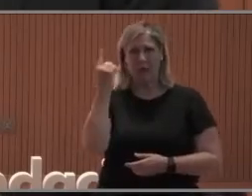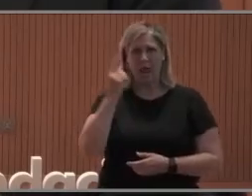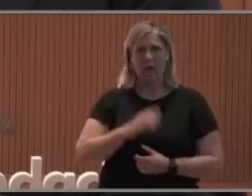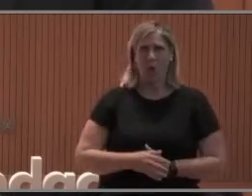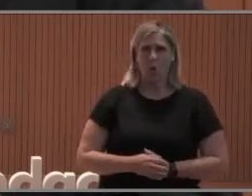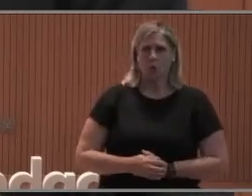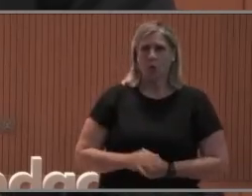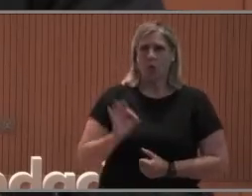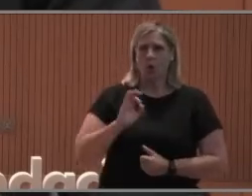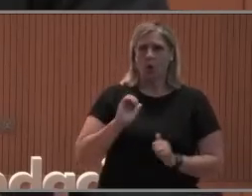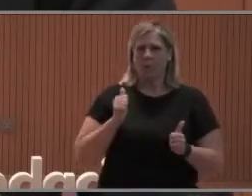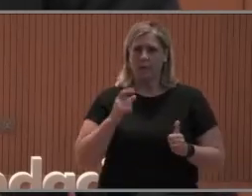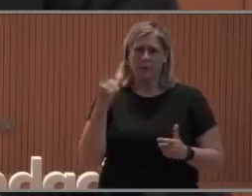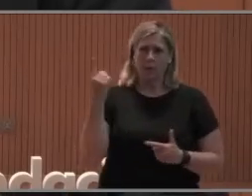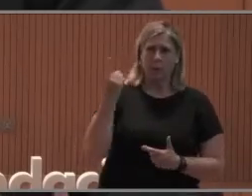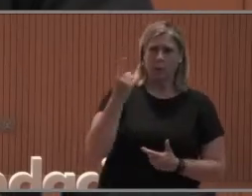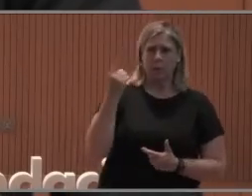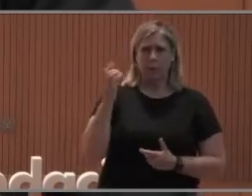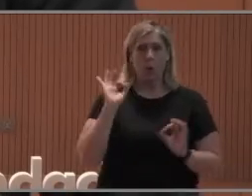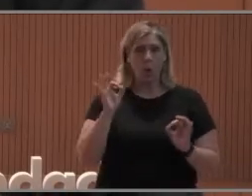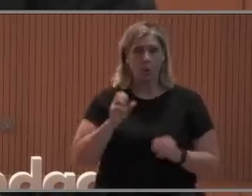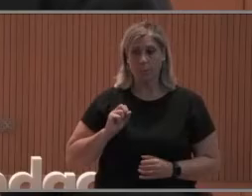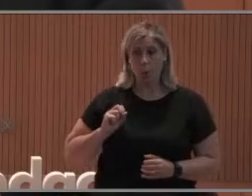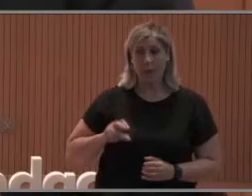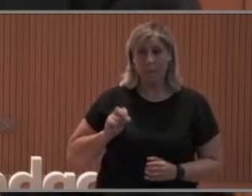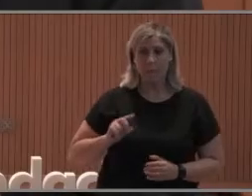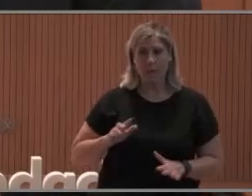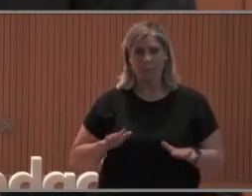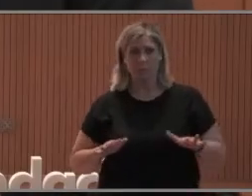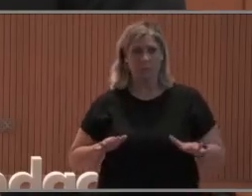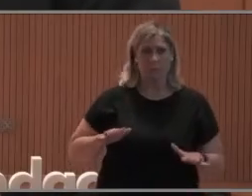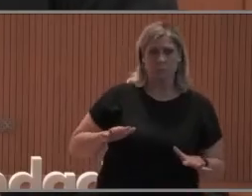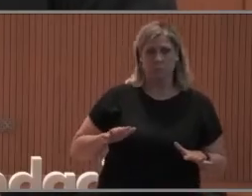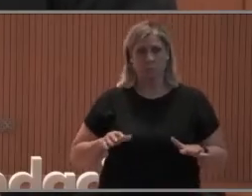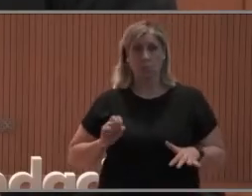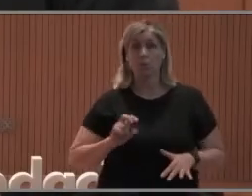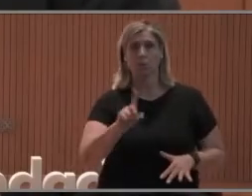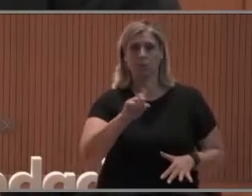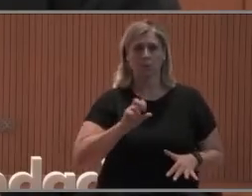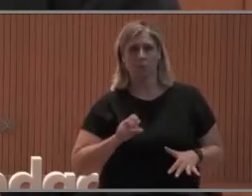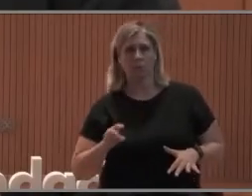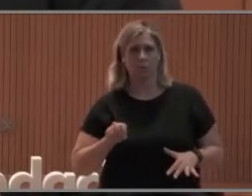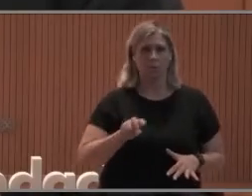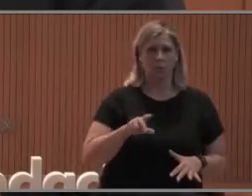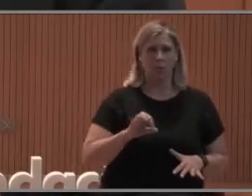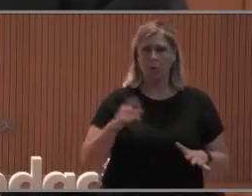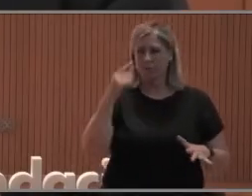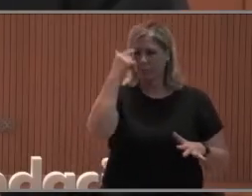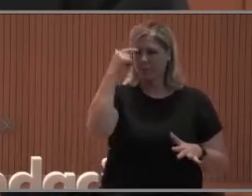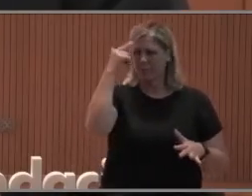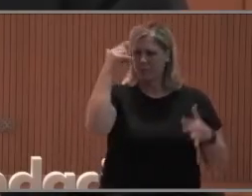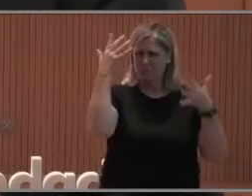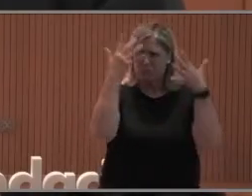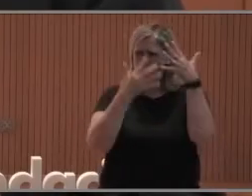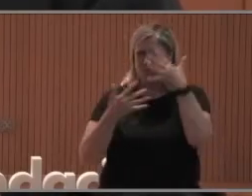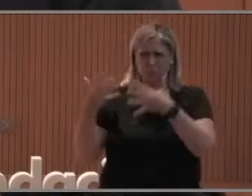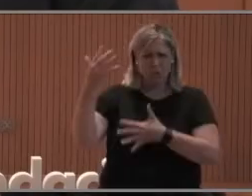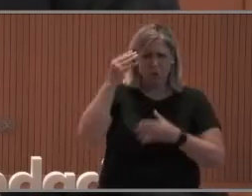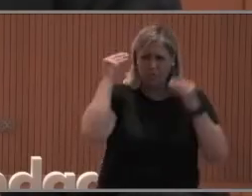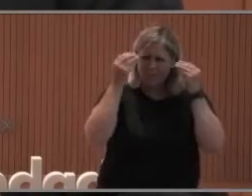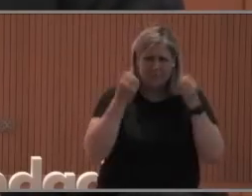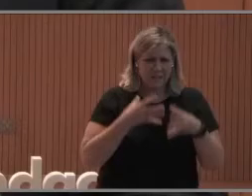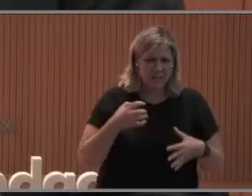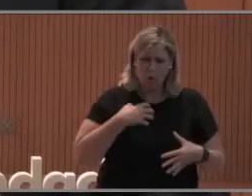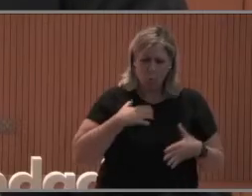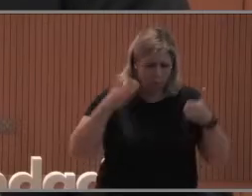que empezamos a marearnos y que al caminar tenemos inestabilidad. Un cuadro de confusión, no podemos pensar bien, estamos un poco